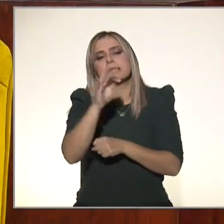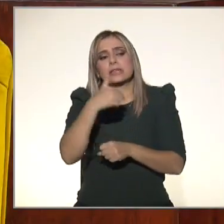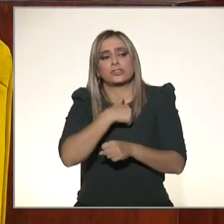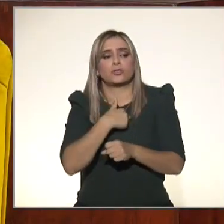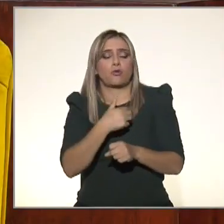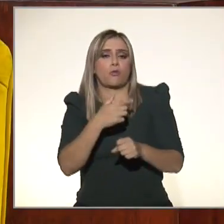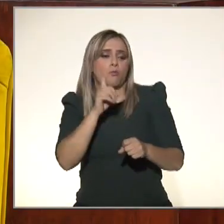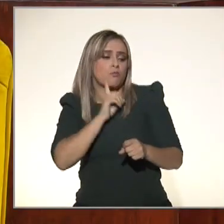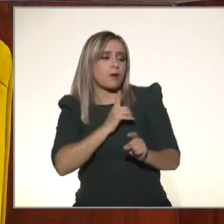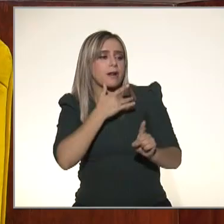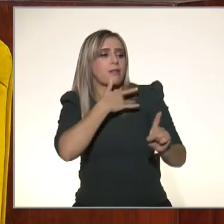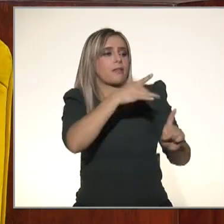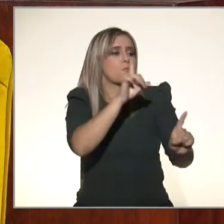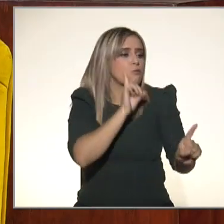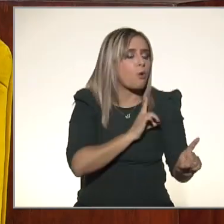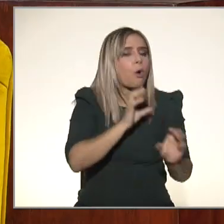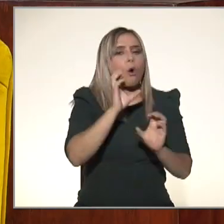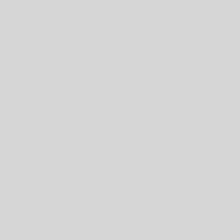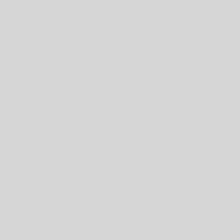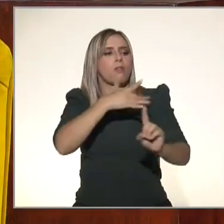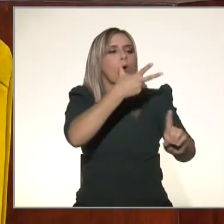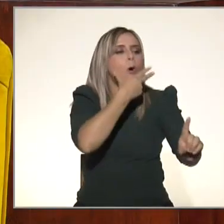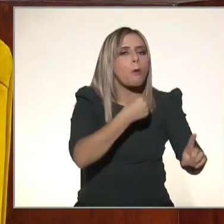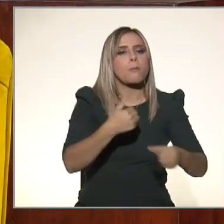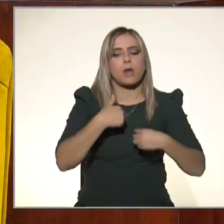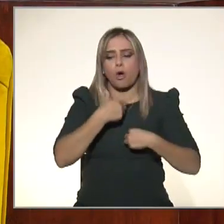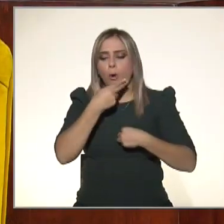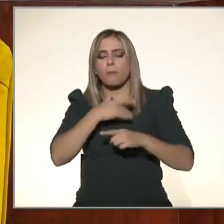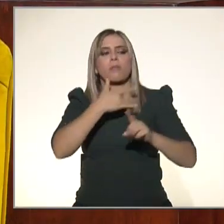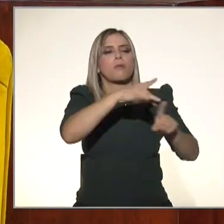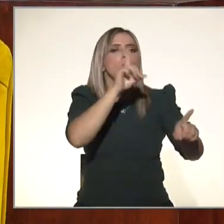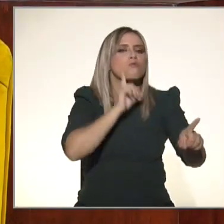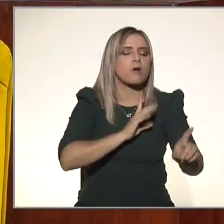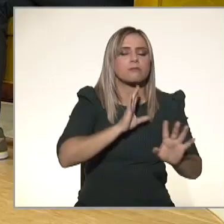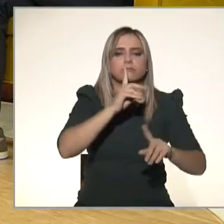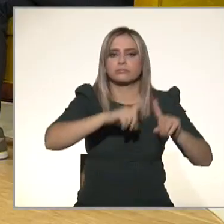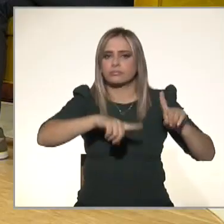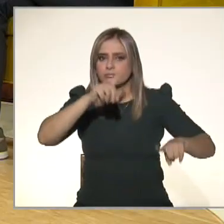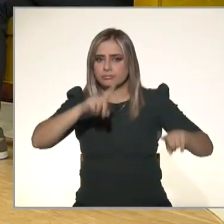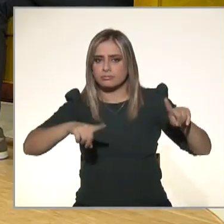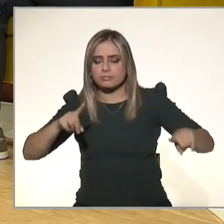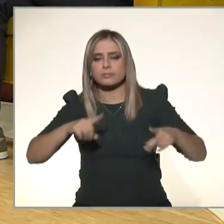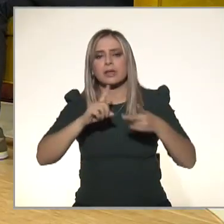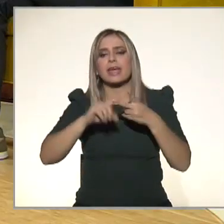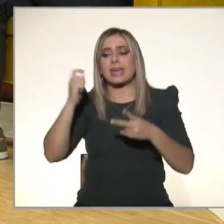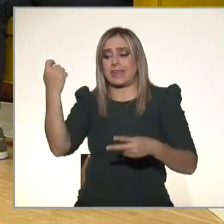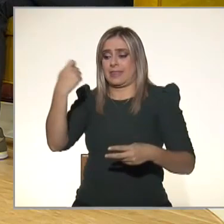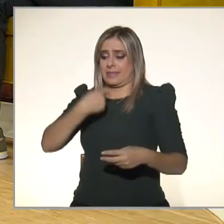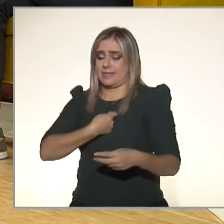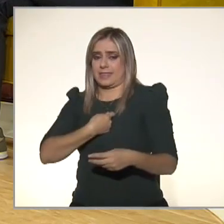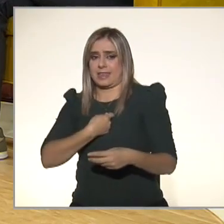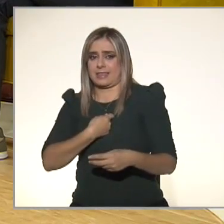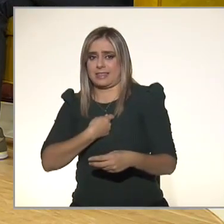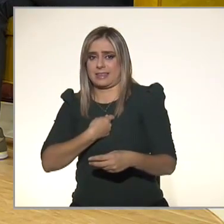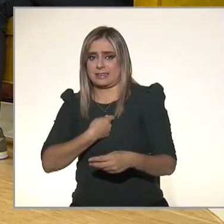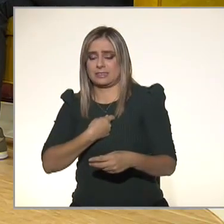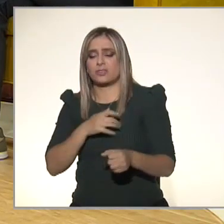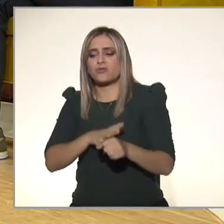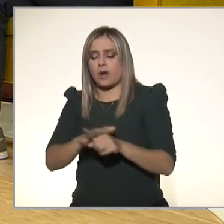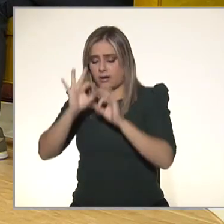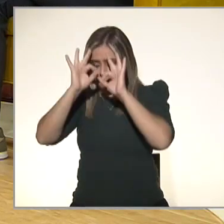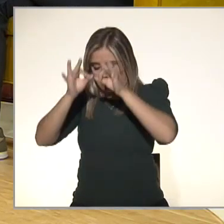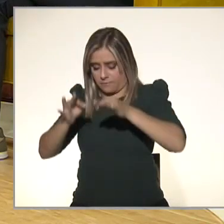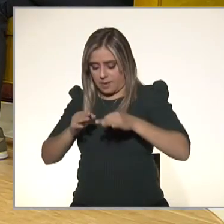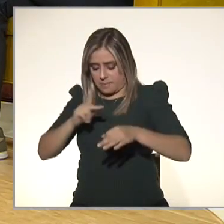hombres, varones con varones, mujeres con mujeres. La identidad sexual tiene que ver con el sentido profundo que una persona tiene respecto a